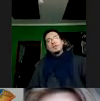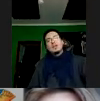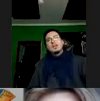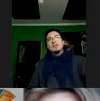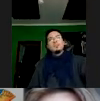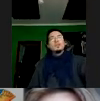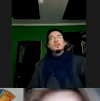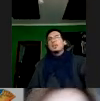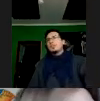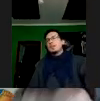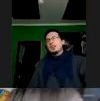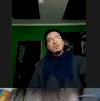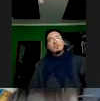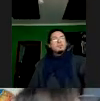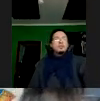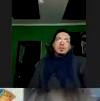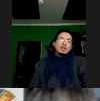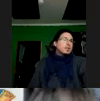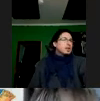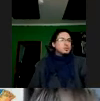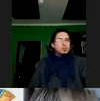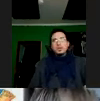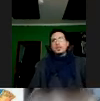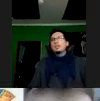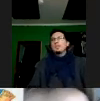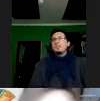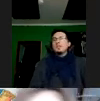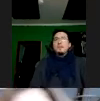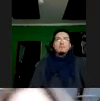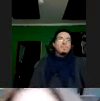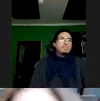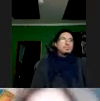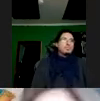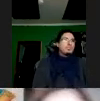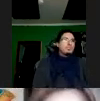¿Qué pasa con el resto? Chiquillos, si el resto no responde, no va a tener sus 4 décimas. Así de sencillo.